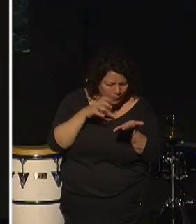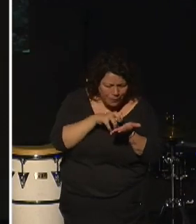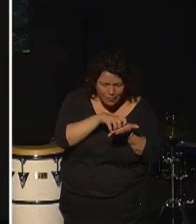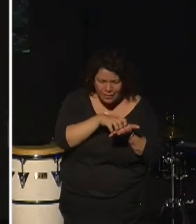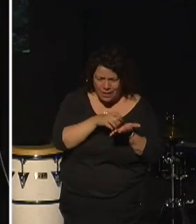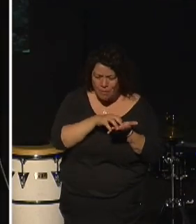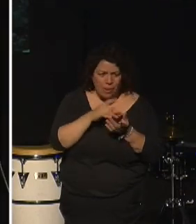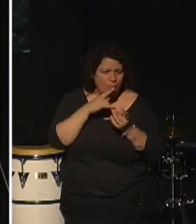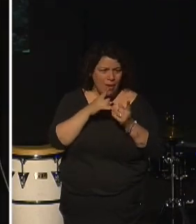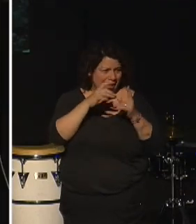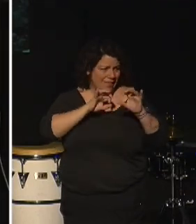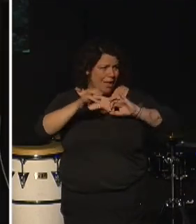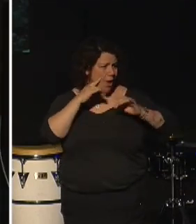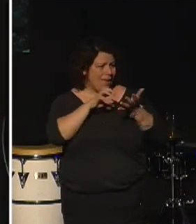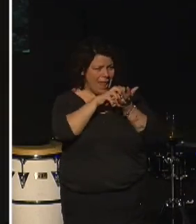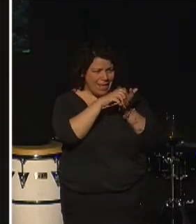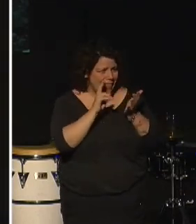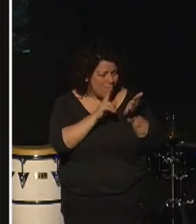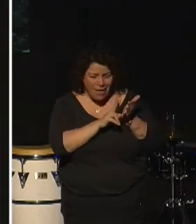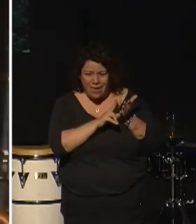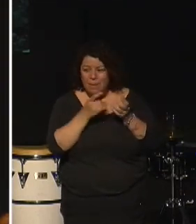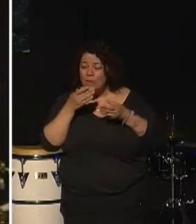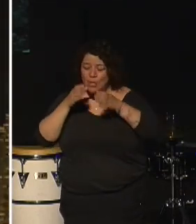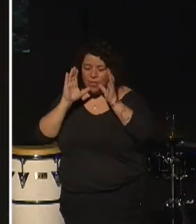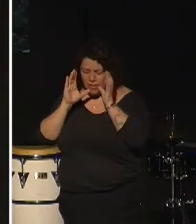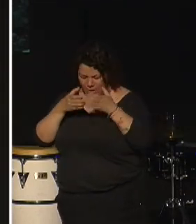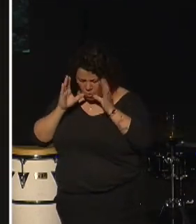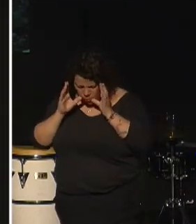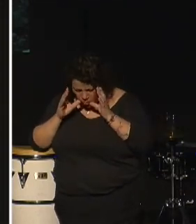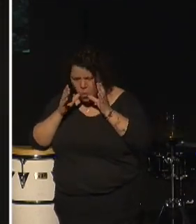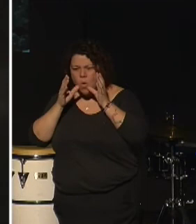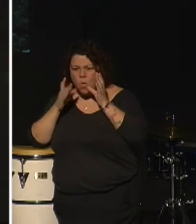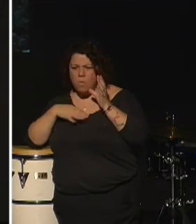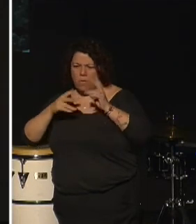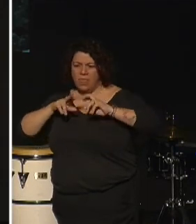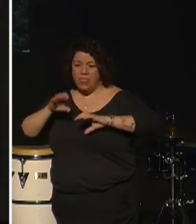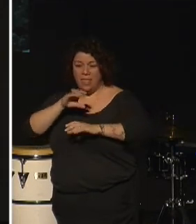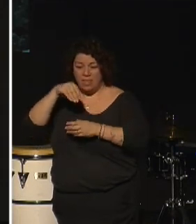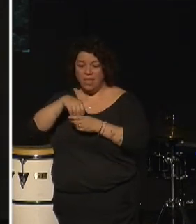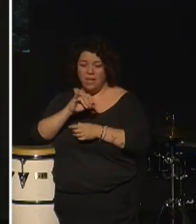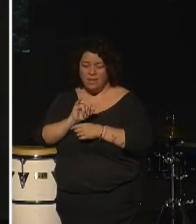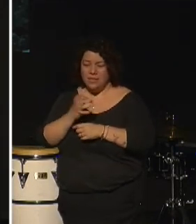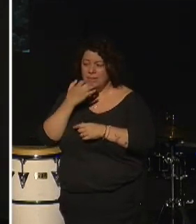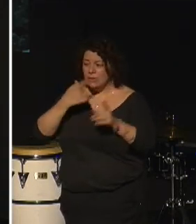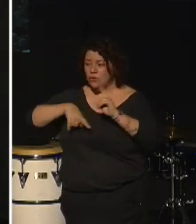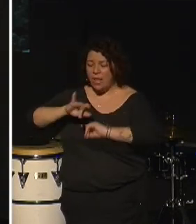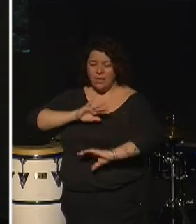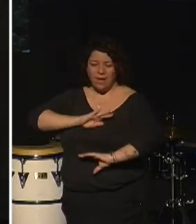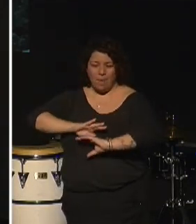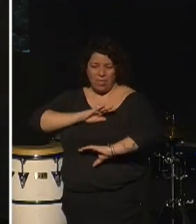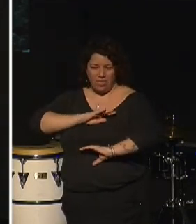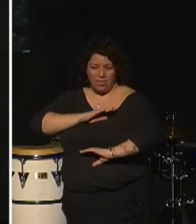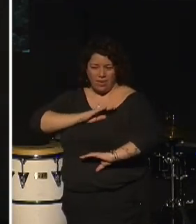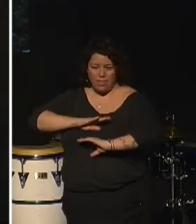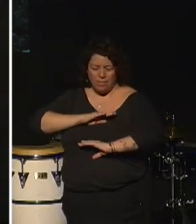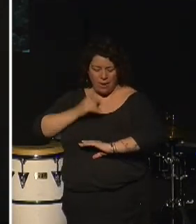el teatro, que seguro que hay, en el desayuno que no hemos podido tomar hoy. Entonces, si somos capaces de